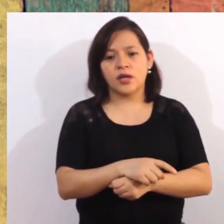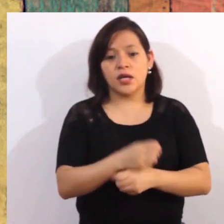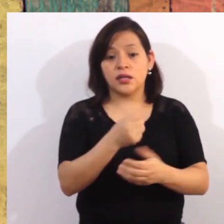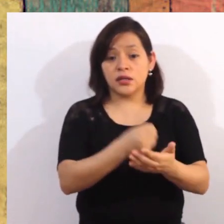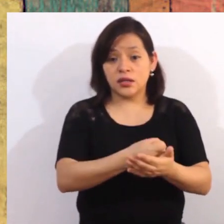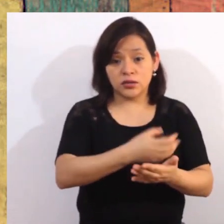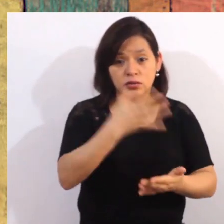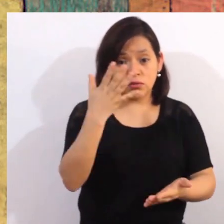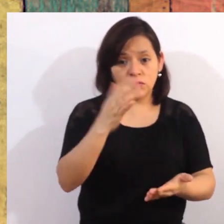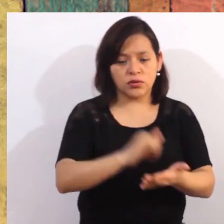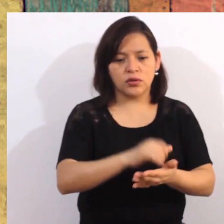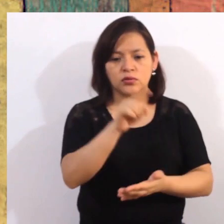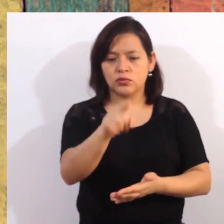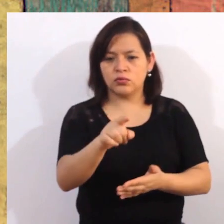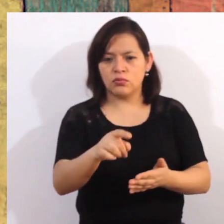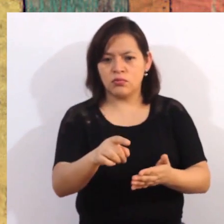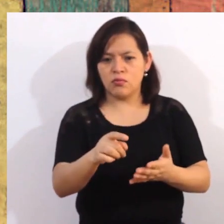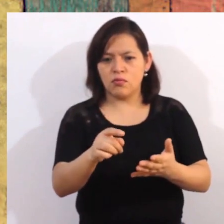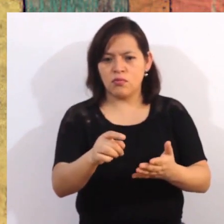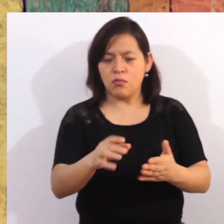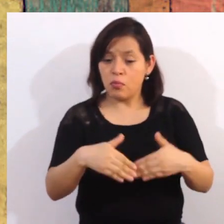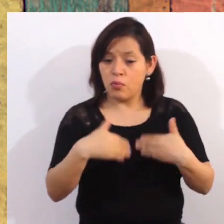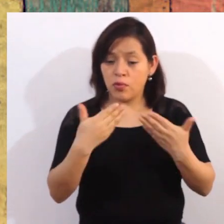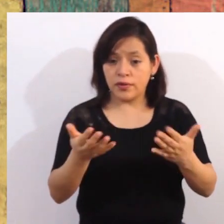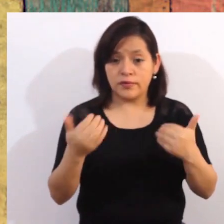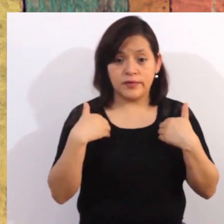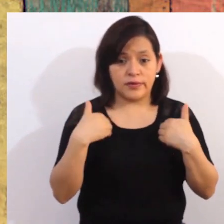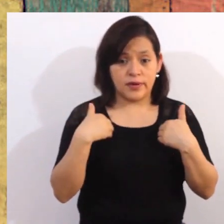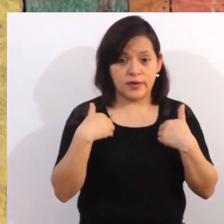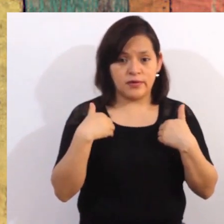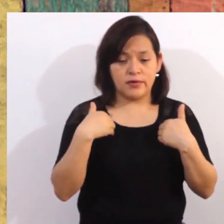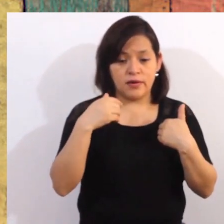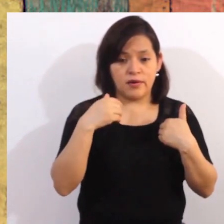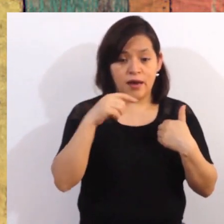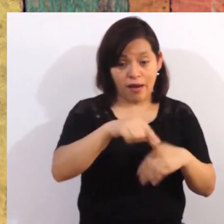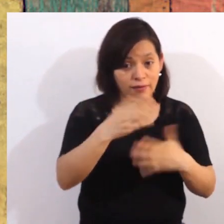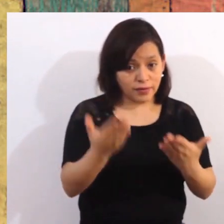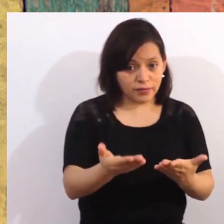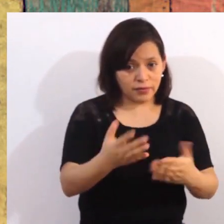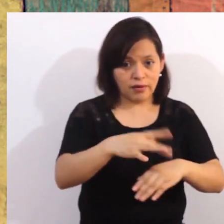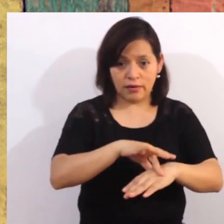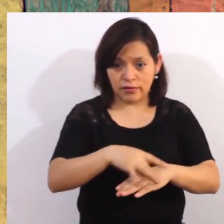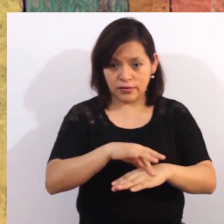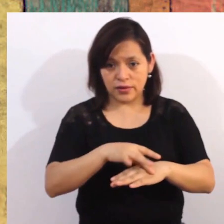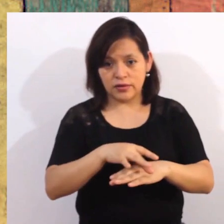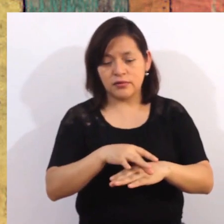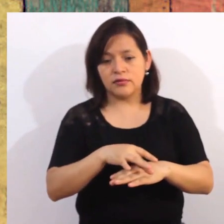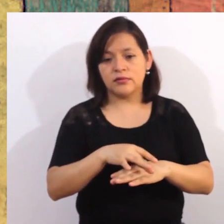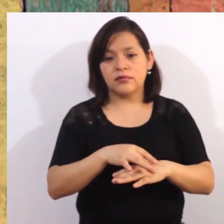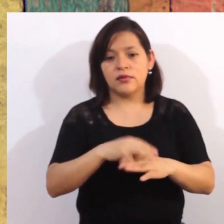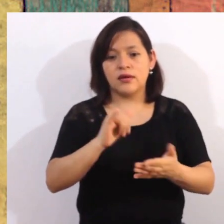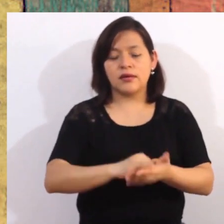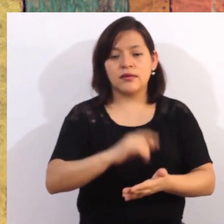en la tierra, sean los que fueren, que ese sea tu capital y que sea tu materia